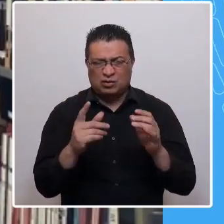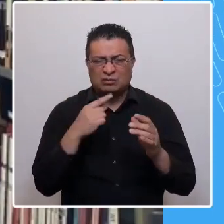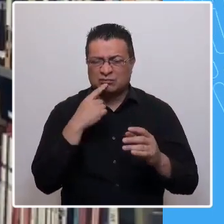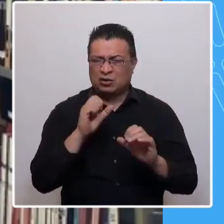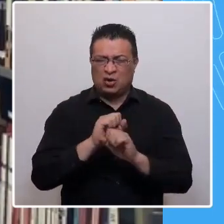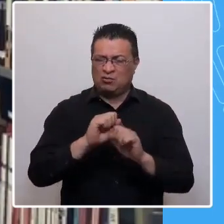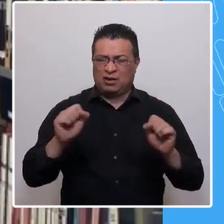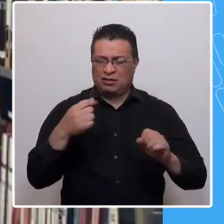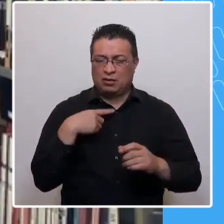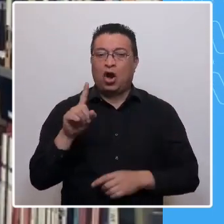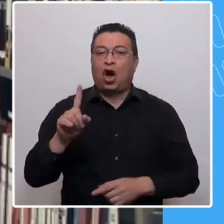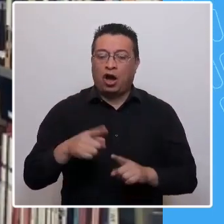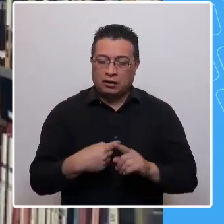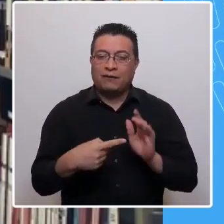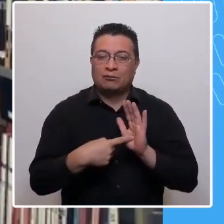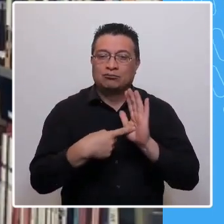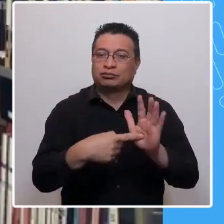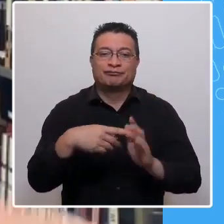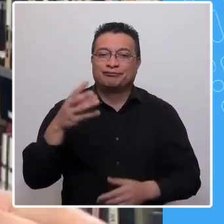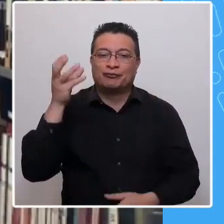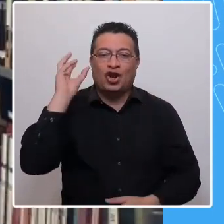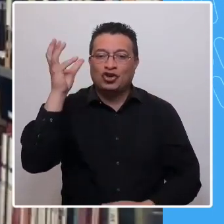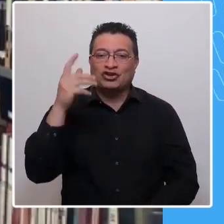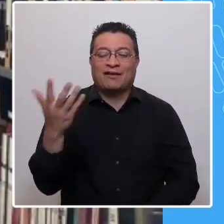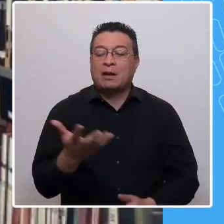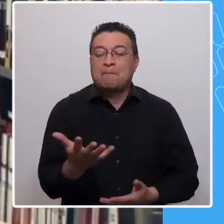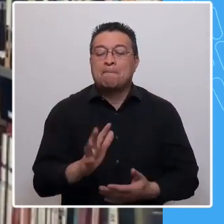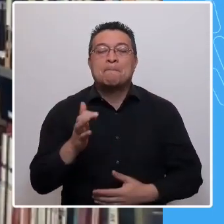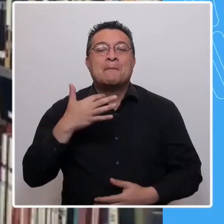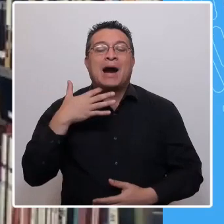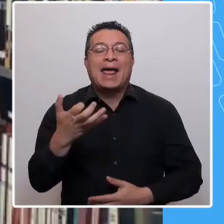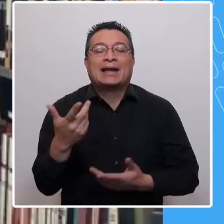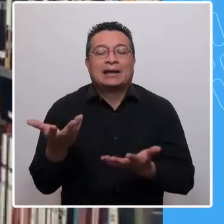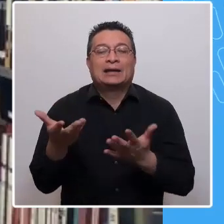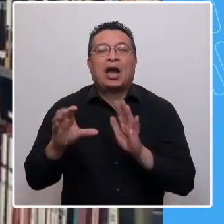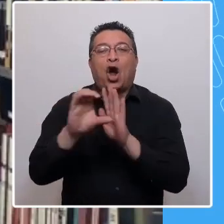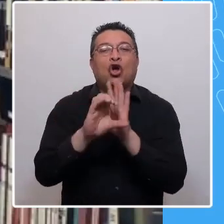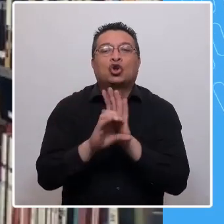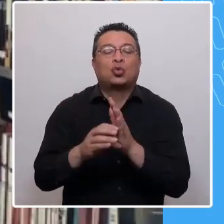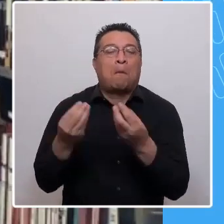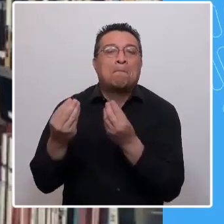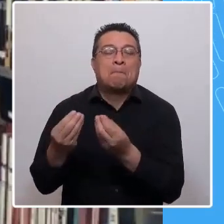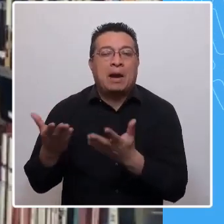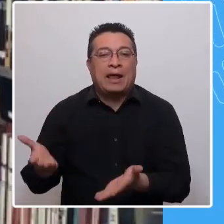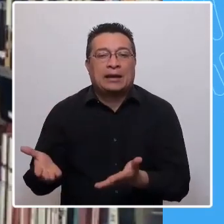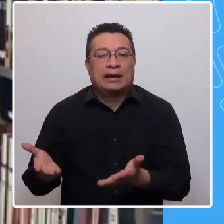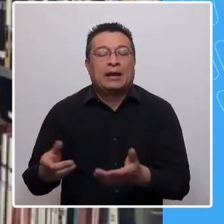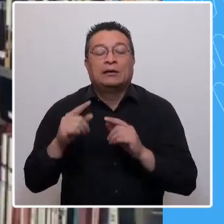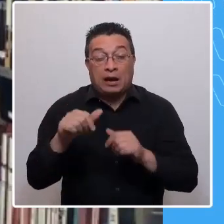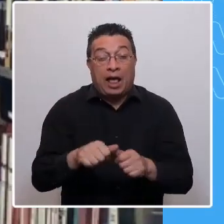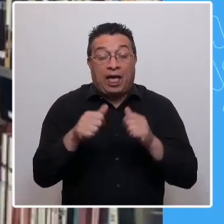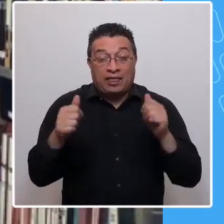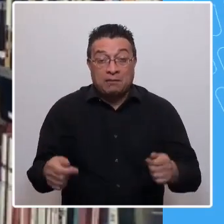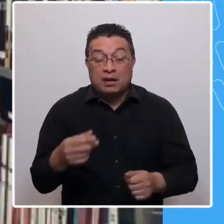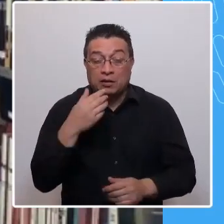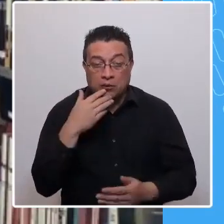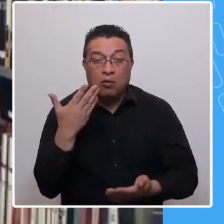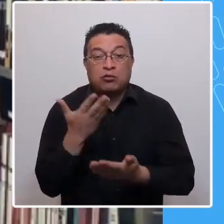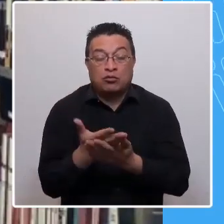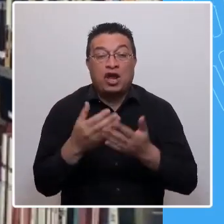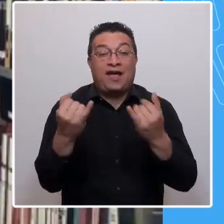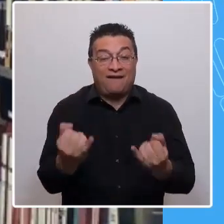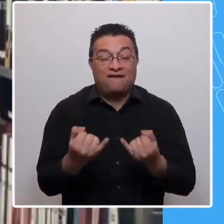vez más demuestra no entender qué es y para qué sirve una constitución. Además de lo anterior, lo que se propone en este informe en